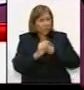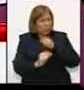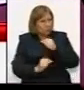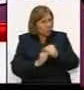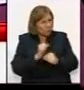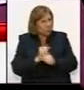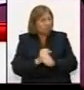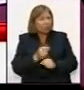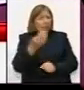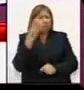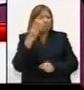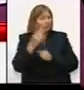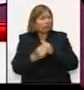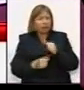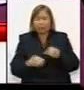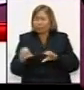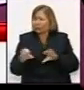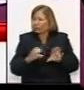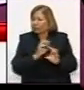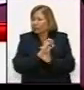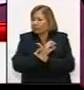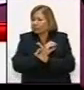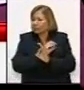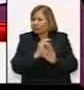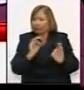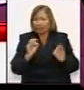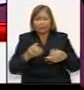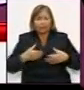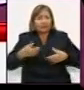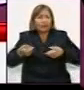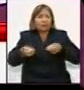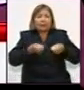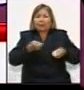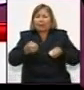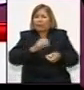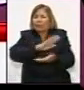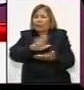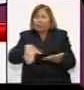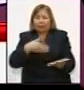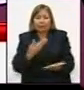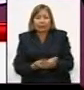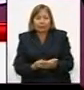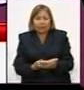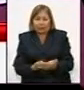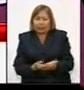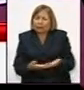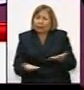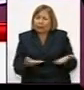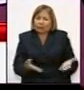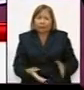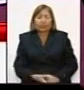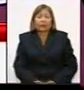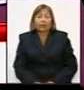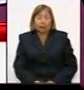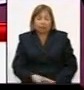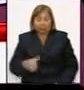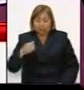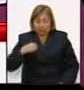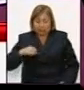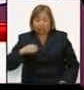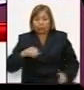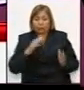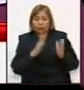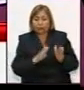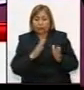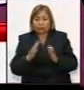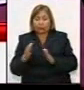y en 4 años no se puede desarrollar una gestión integral a nivel de las municipalidades